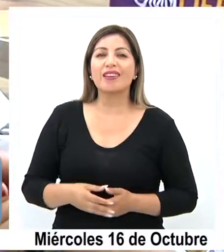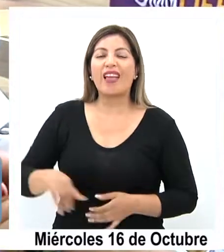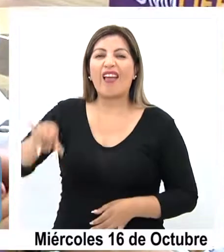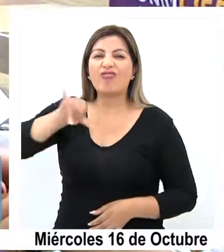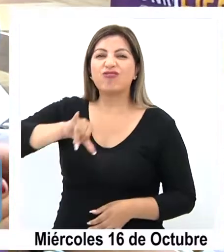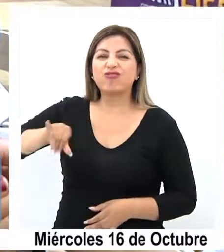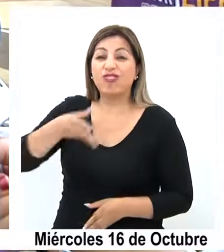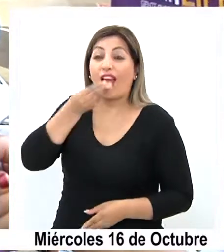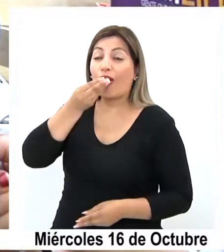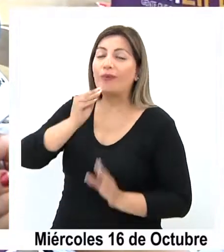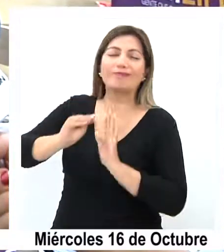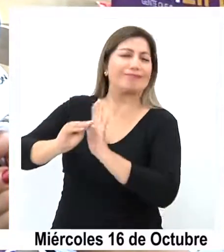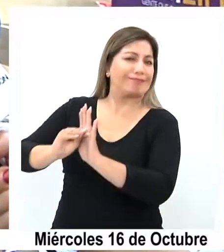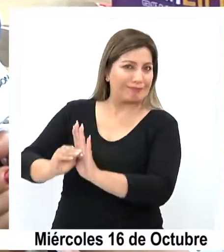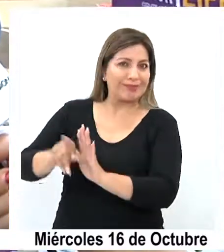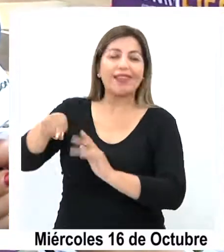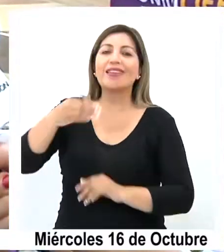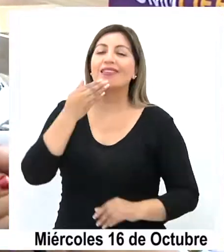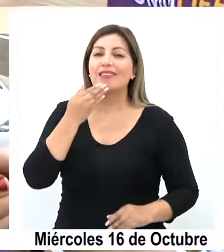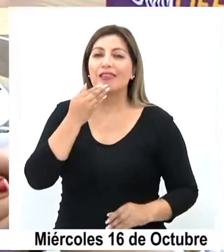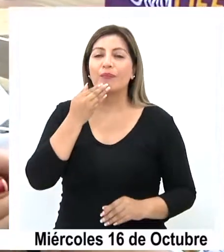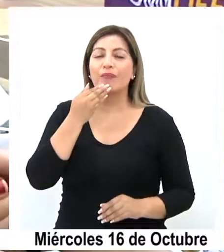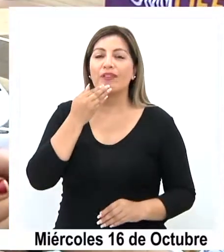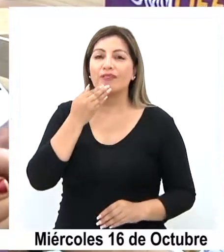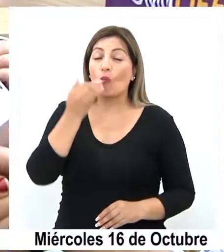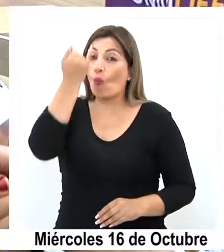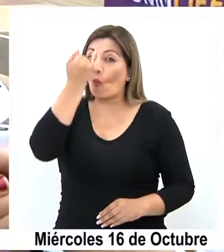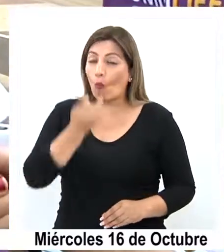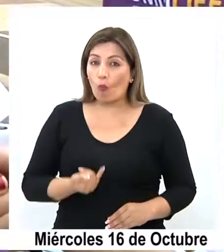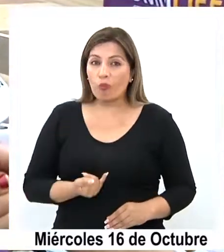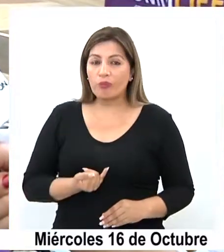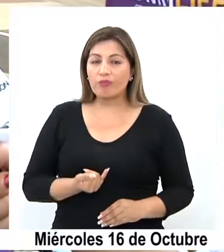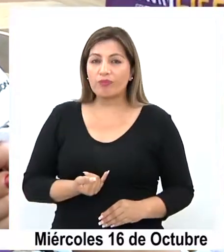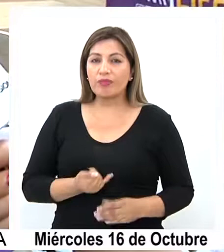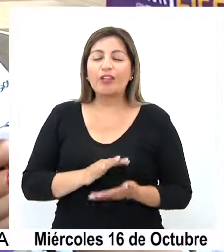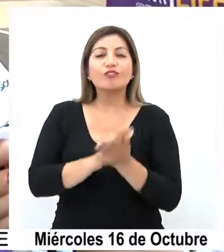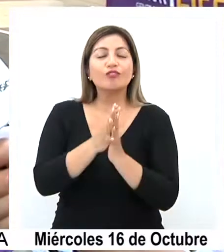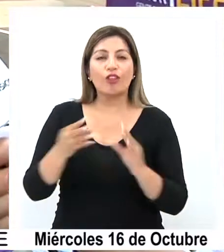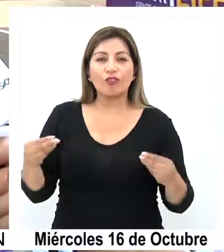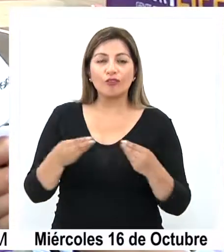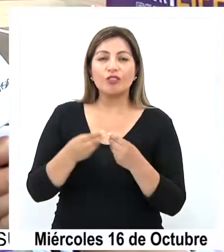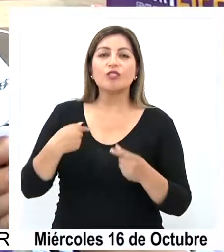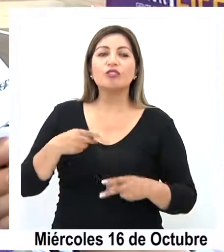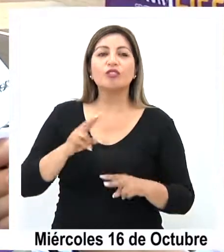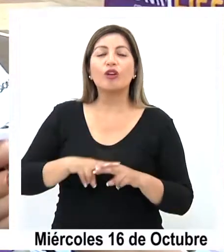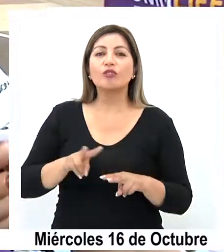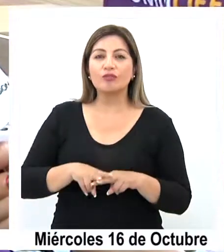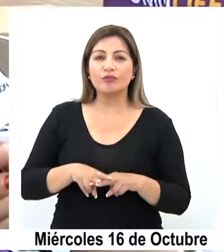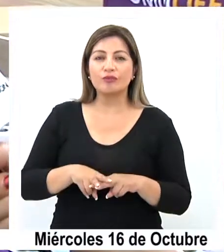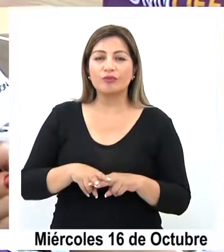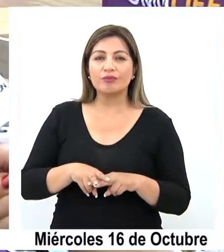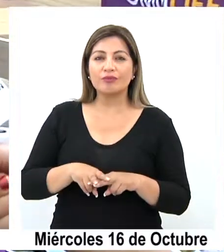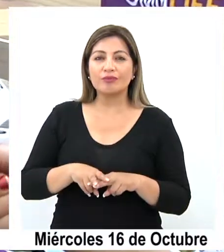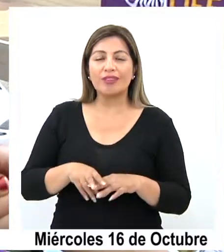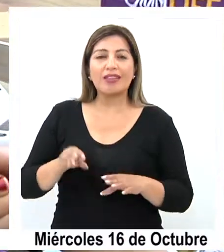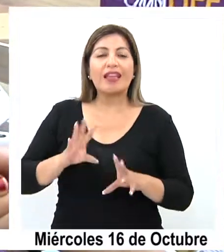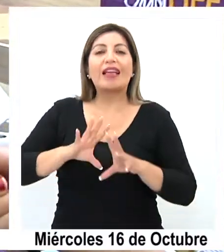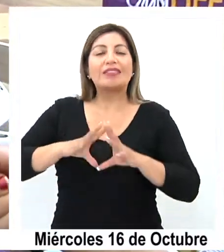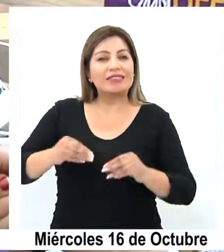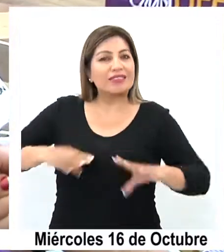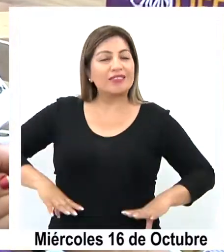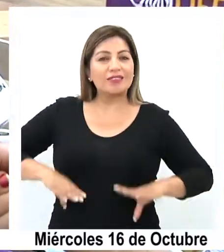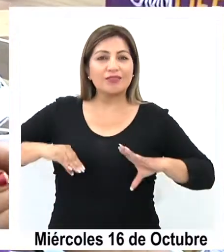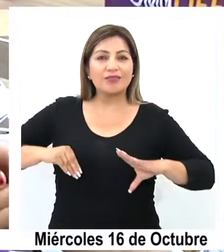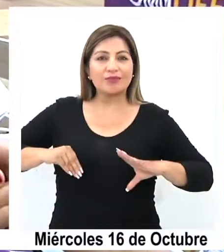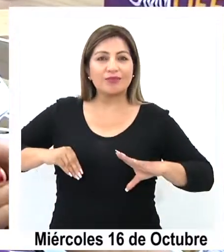y todas esas grasas y también optamos por tener producto nutricional entonces juntamos nuestras terapias. Yo hago terapia estética, terapéutica, entonces trabajo